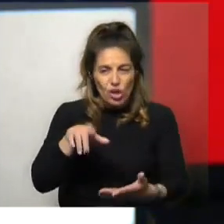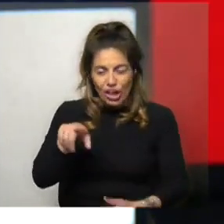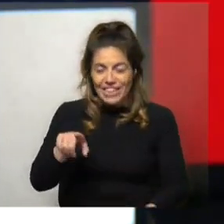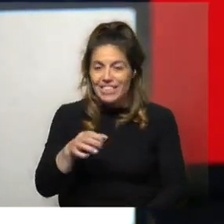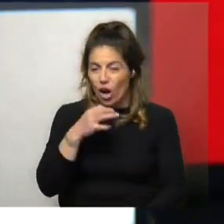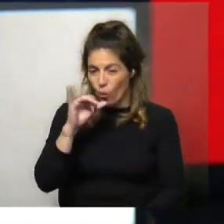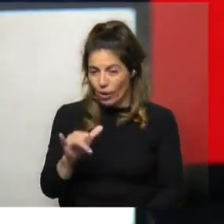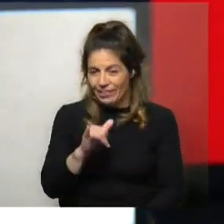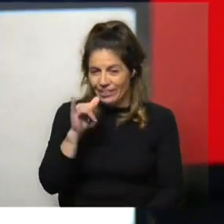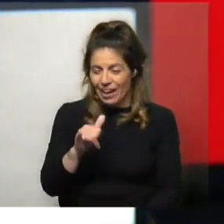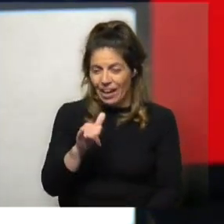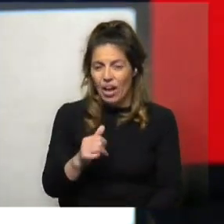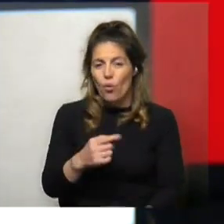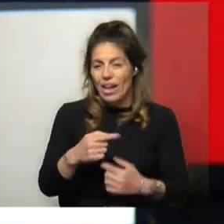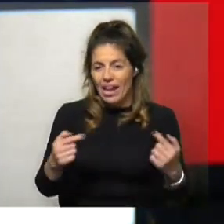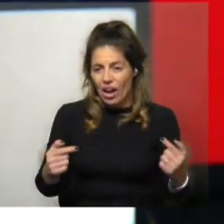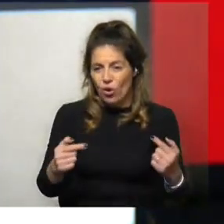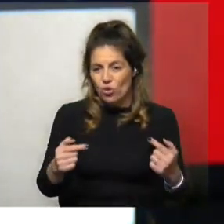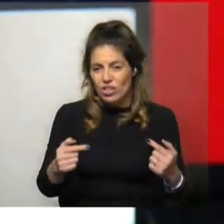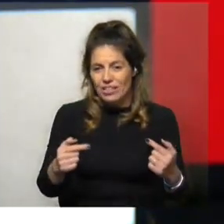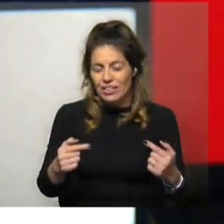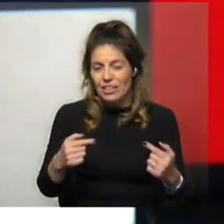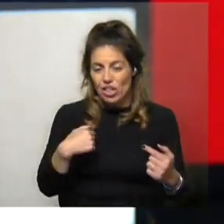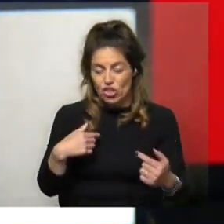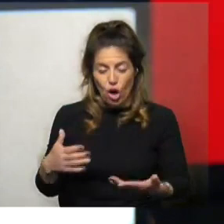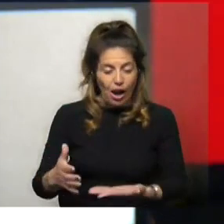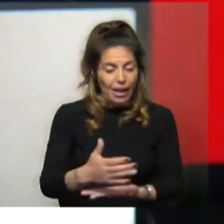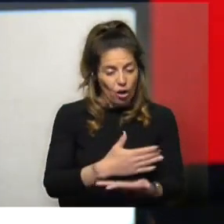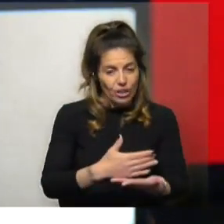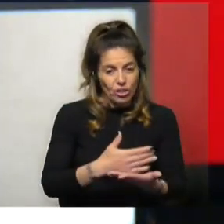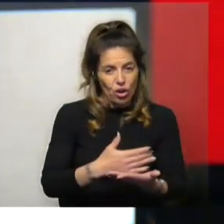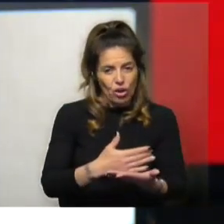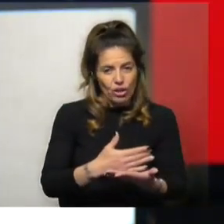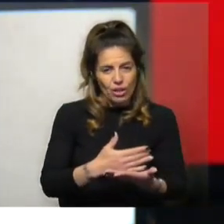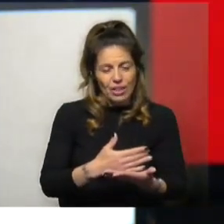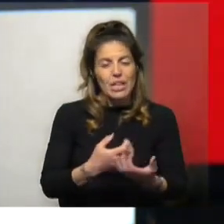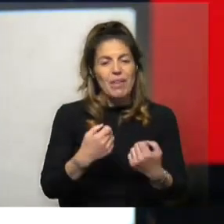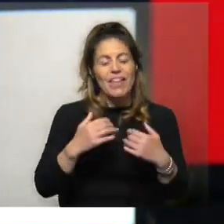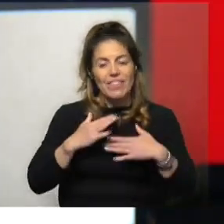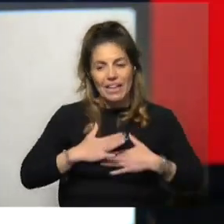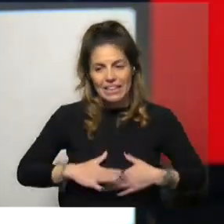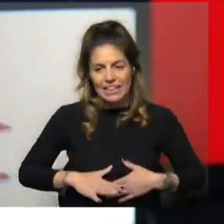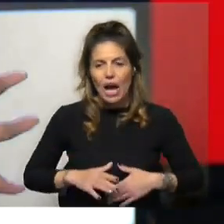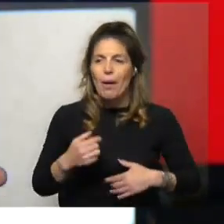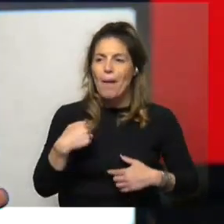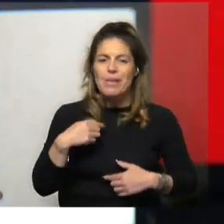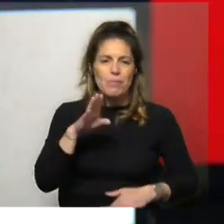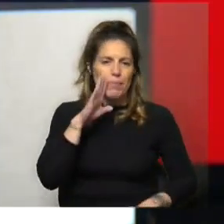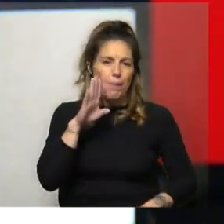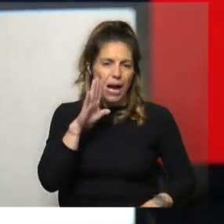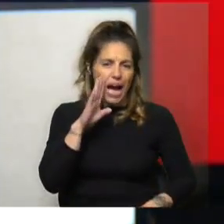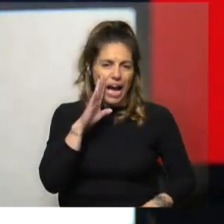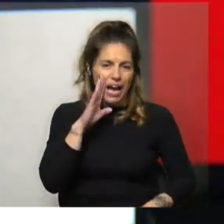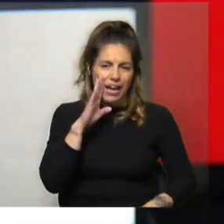plantea es una de las cosas y de las tantas que ha recogido y que me Afirma mucho en la tranquilidad a mí mi madre Me agarra